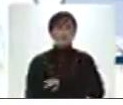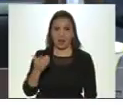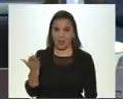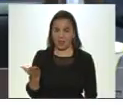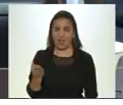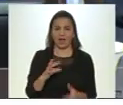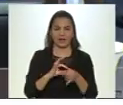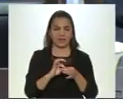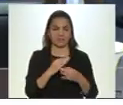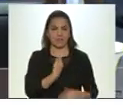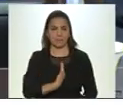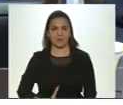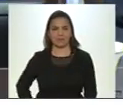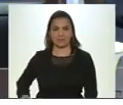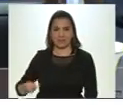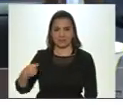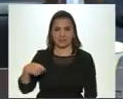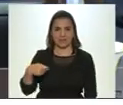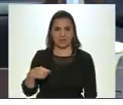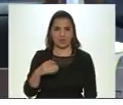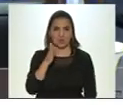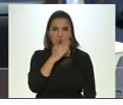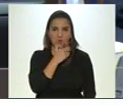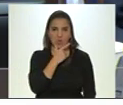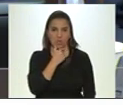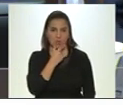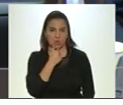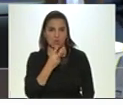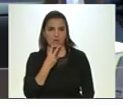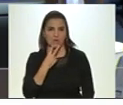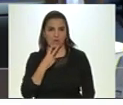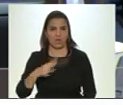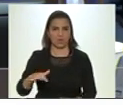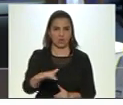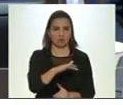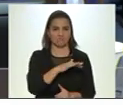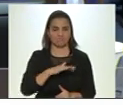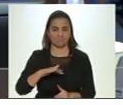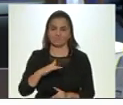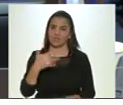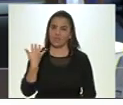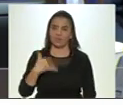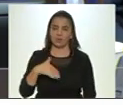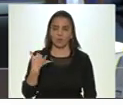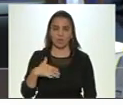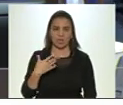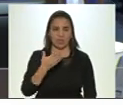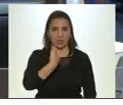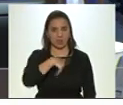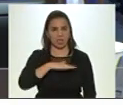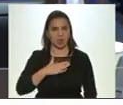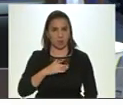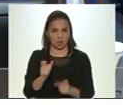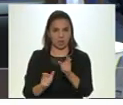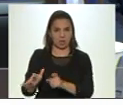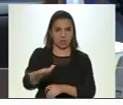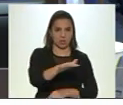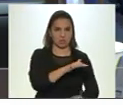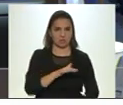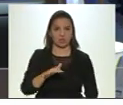favor. Sin duda, estamos viviendo un momento relevante en nuestra sociedad,